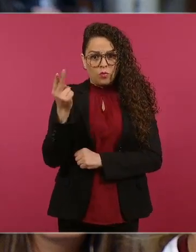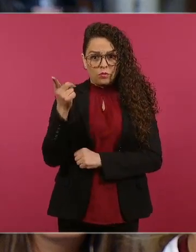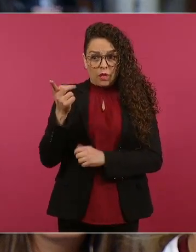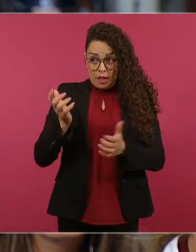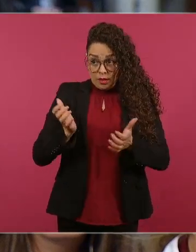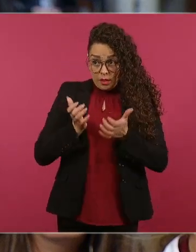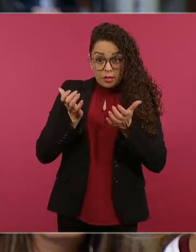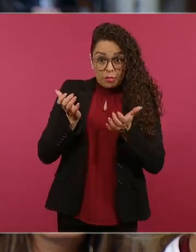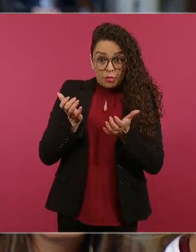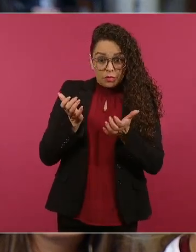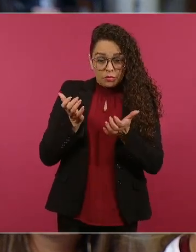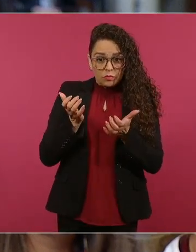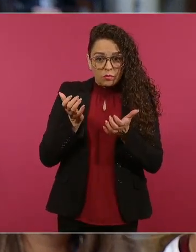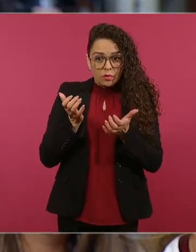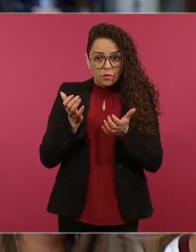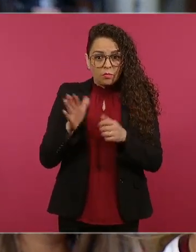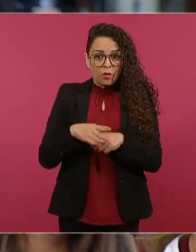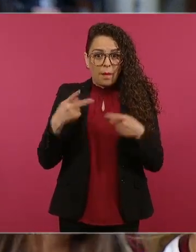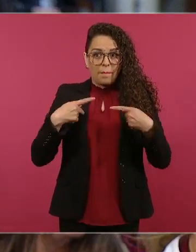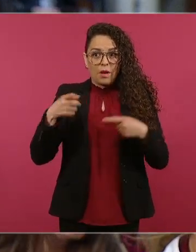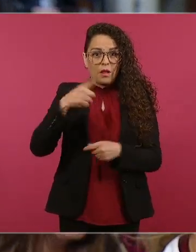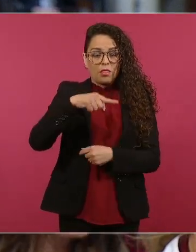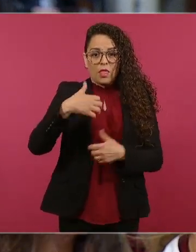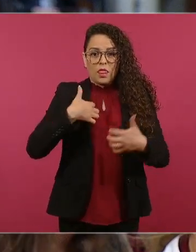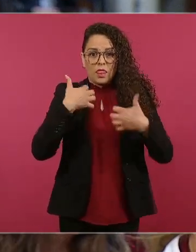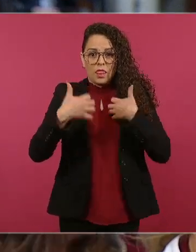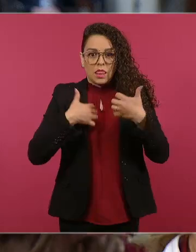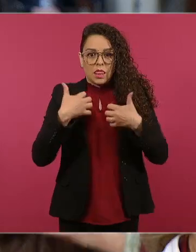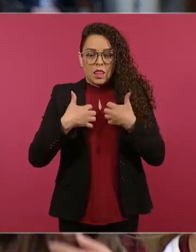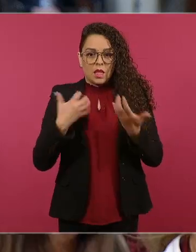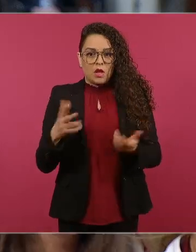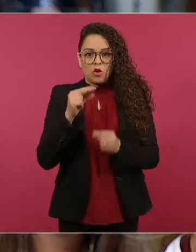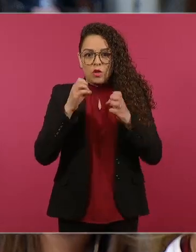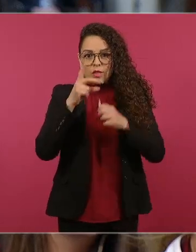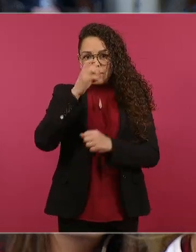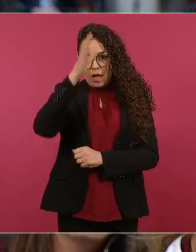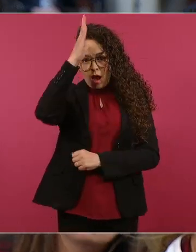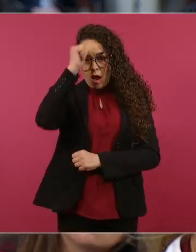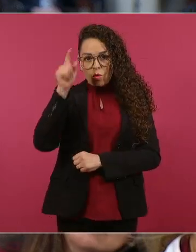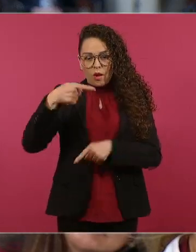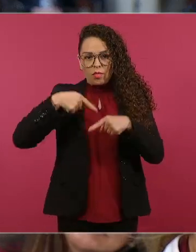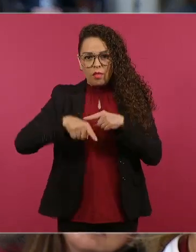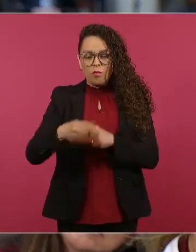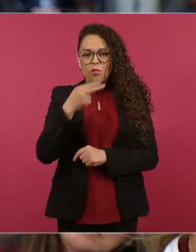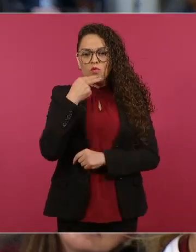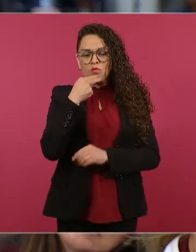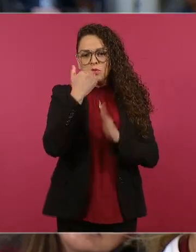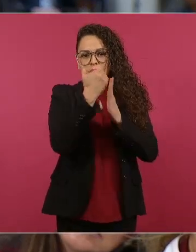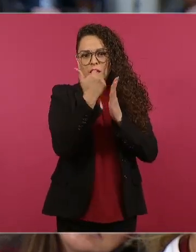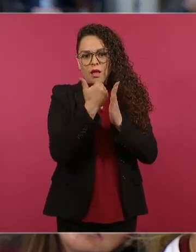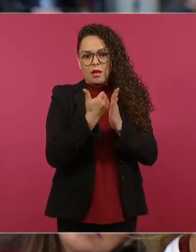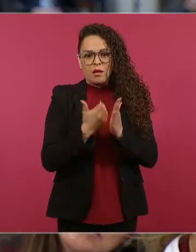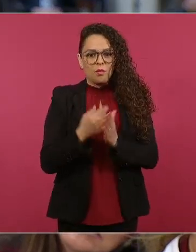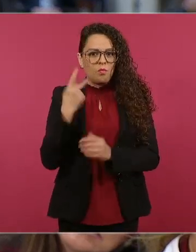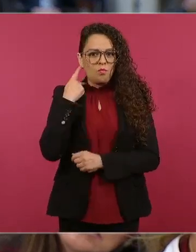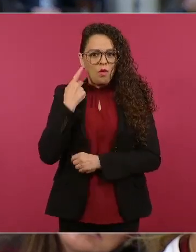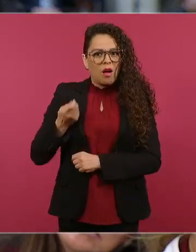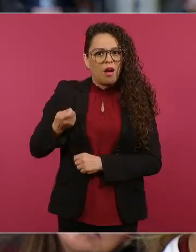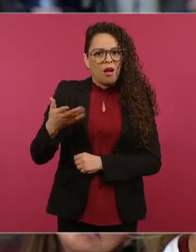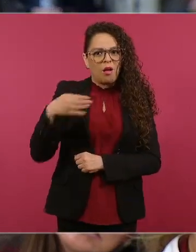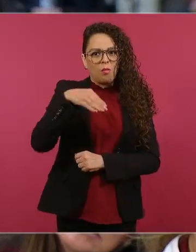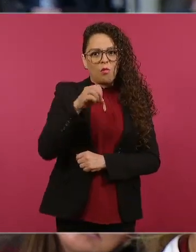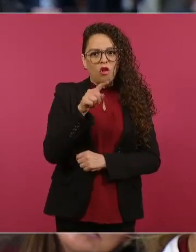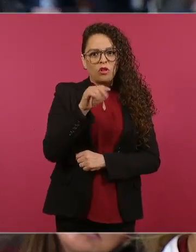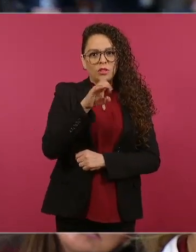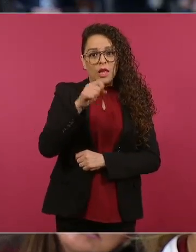este descontento social que está sucediendo en Argentina por estas políticas aplicadas con lo llamado política motosierra, para